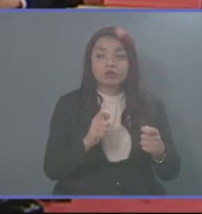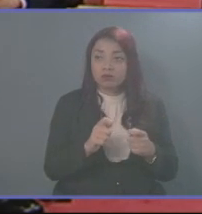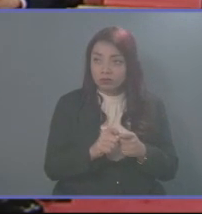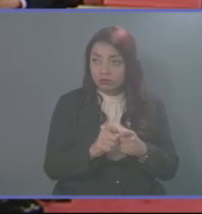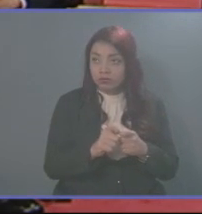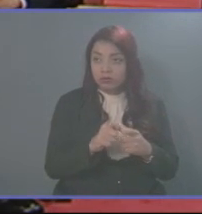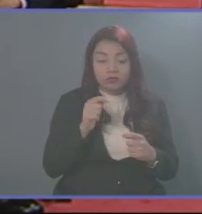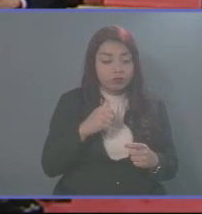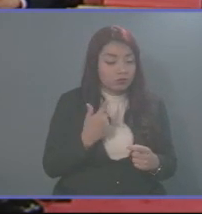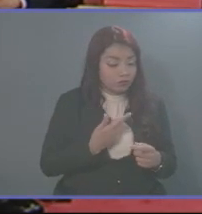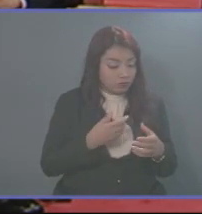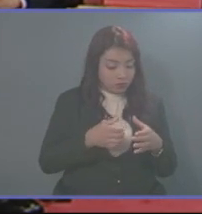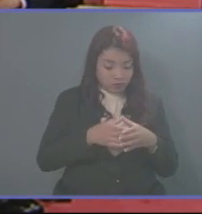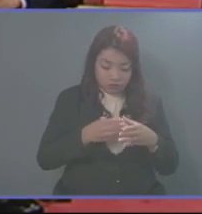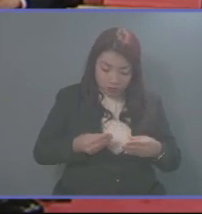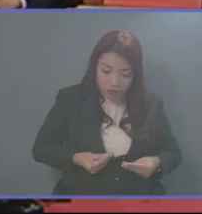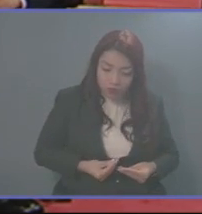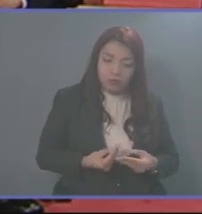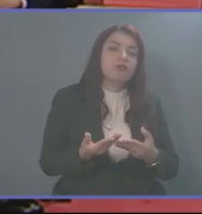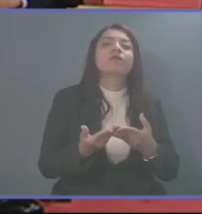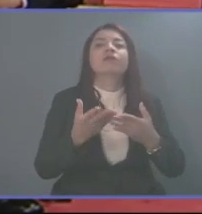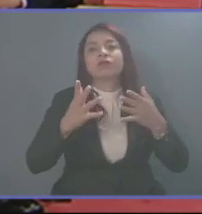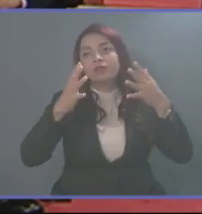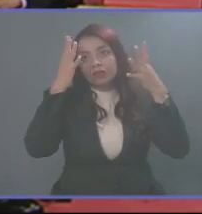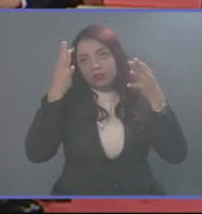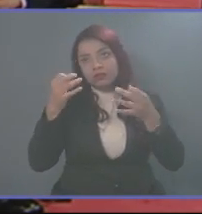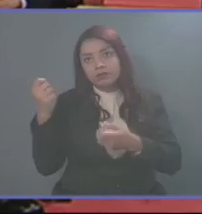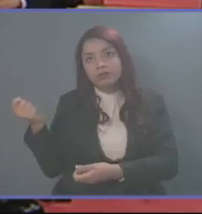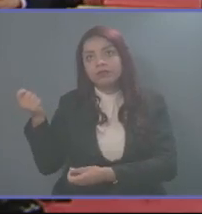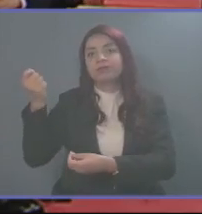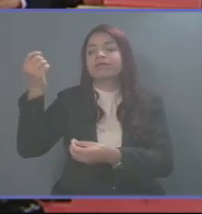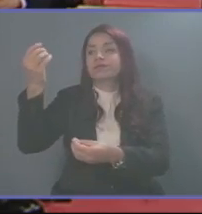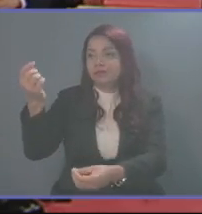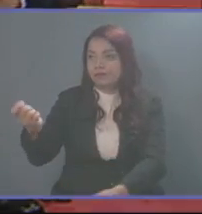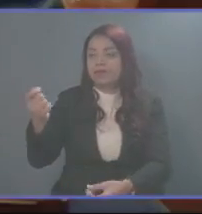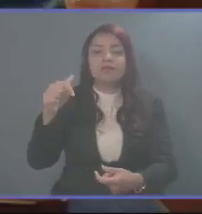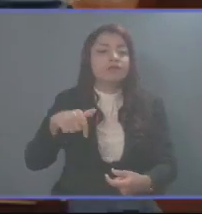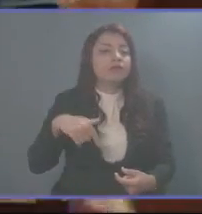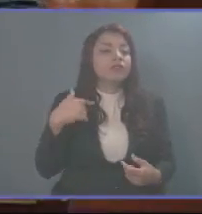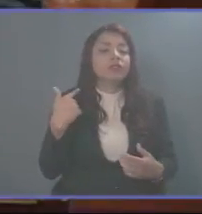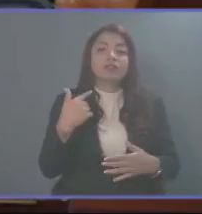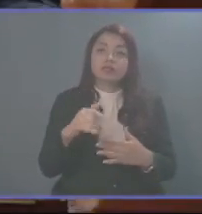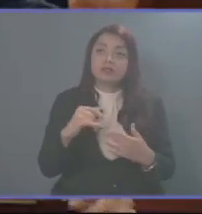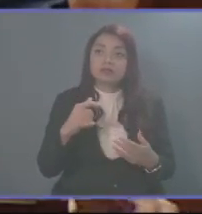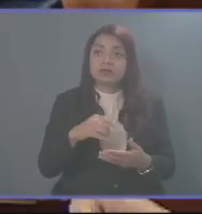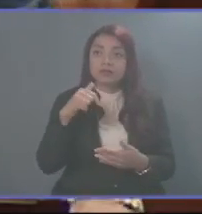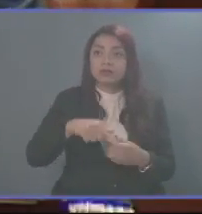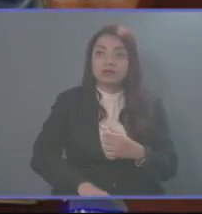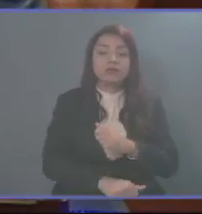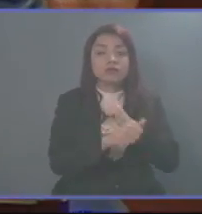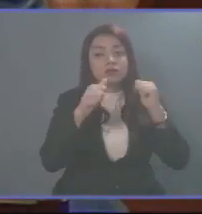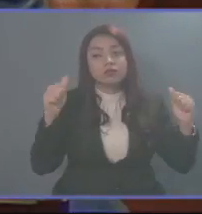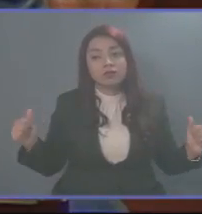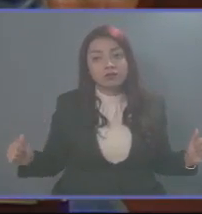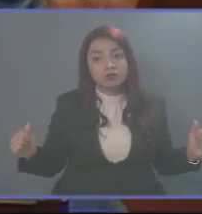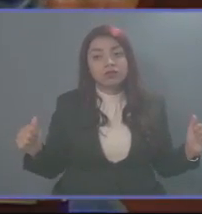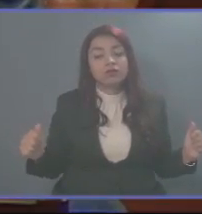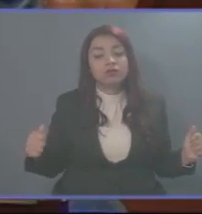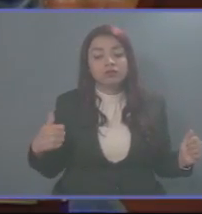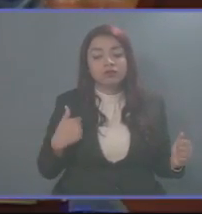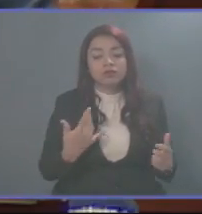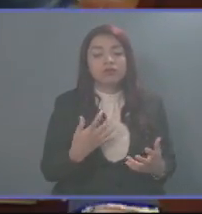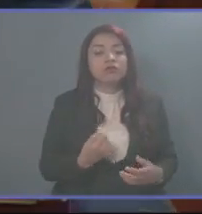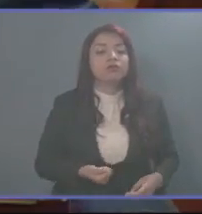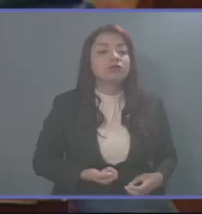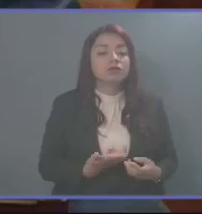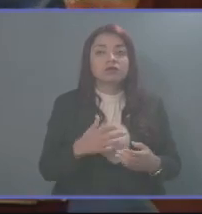de donde precisamente surgió este dictamen y esta iniciativa que estamos dando luz verde y que estamos entregando esta mañana, quiero